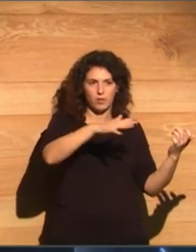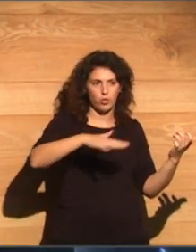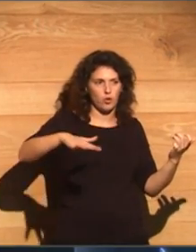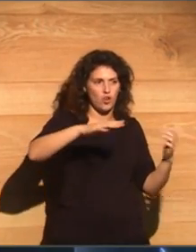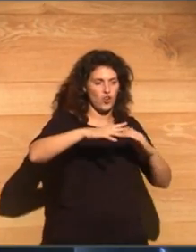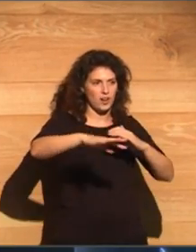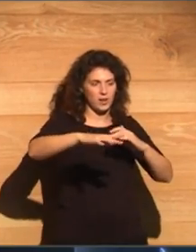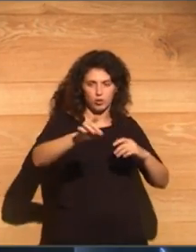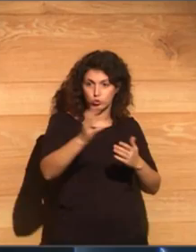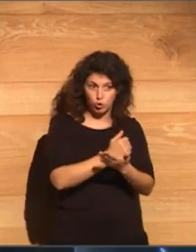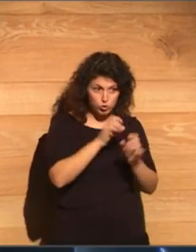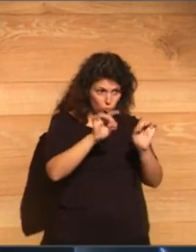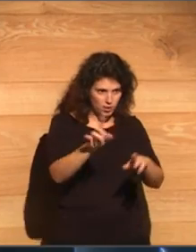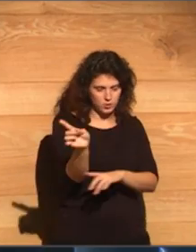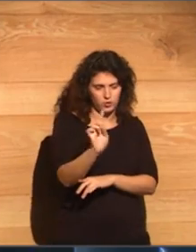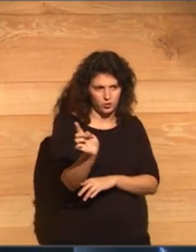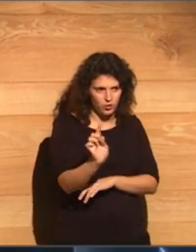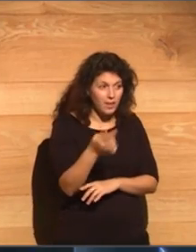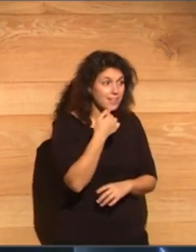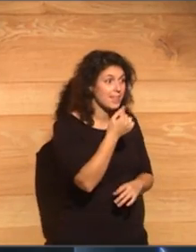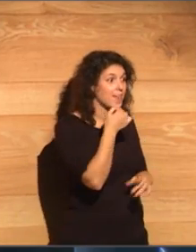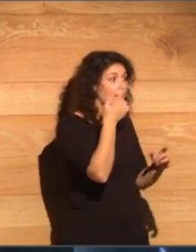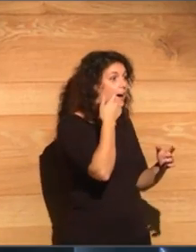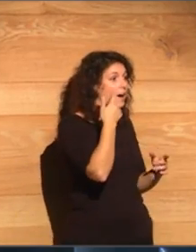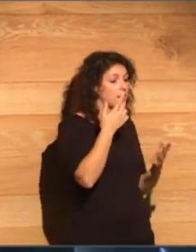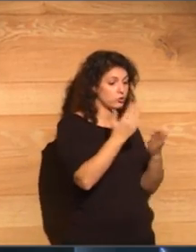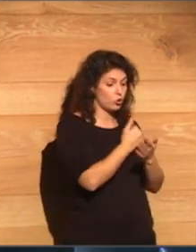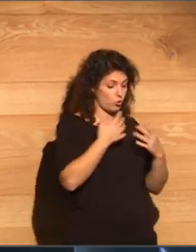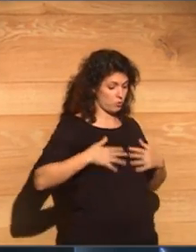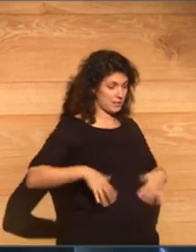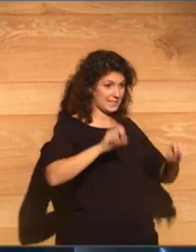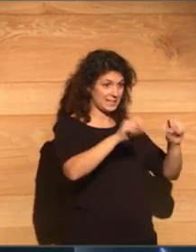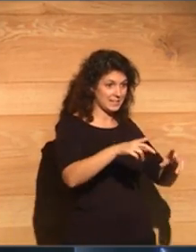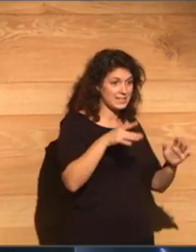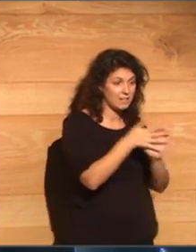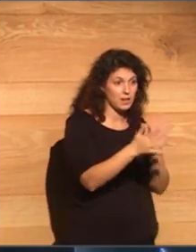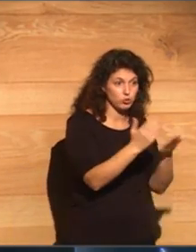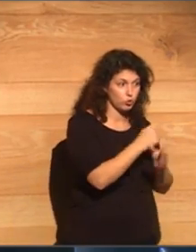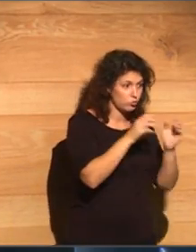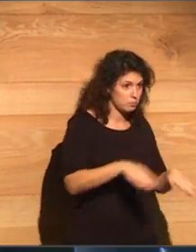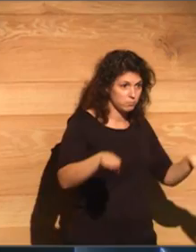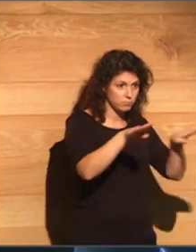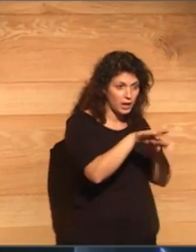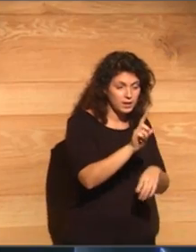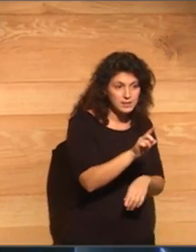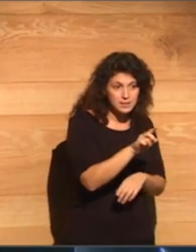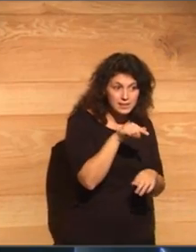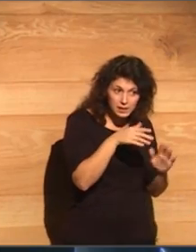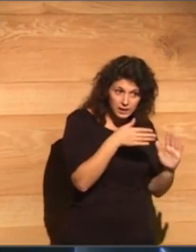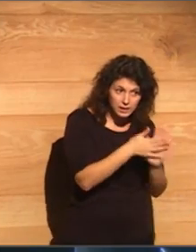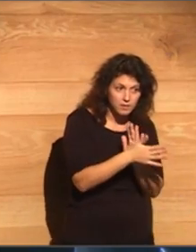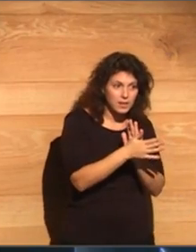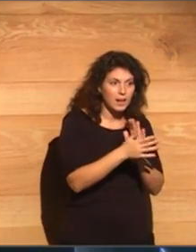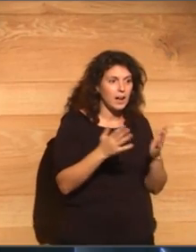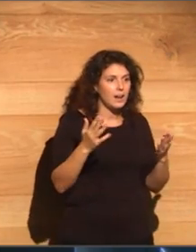diciendo todos somos iguales. Cuando... No, dice, no, hay que ver, ¿eh? No. En pelotilla somos todos lo mismo. Ya está, o sea, no